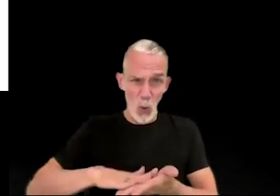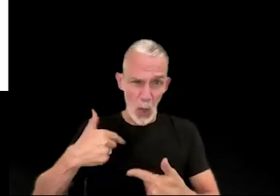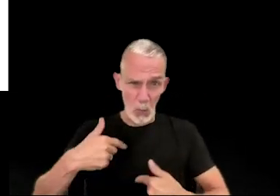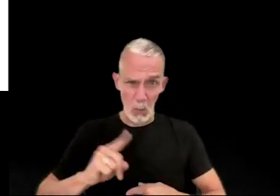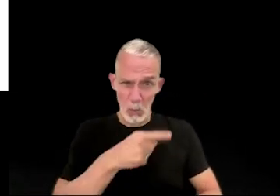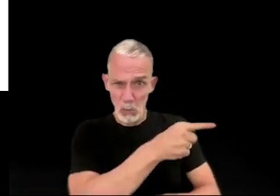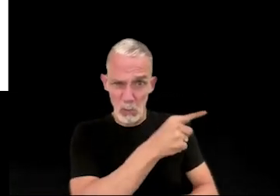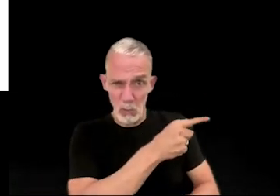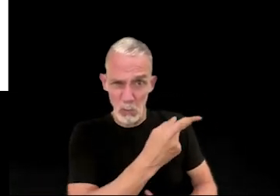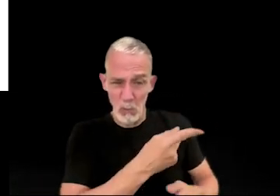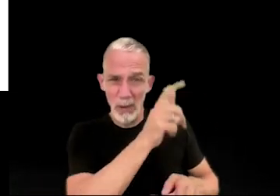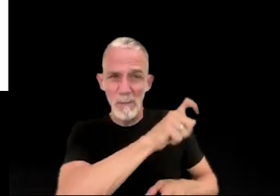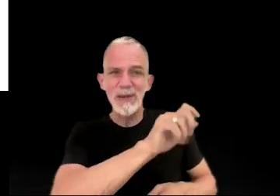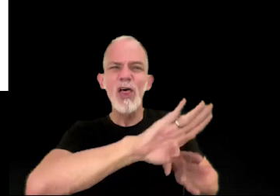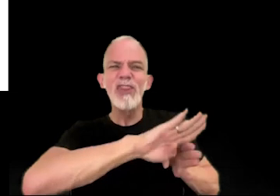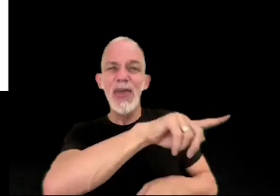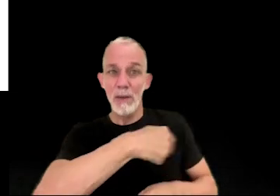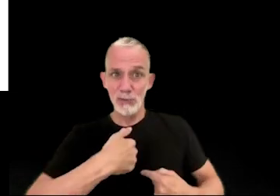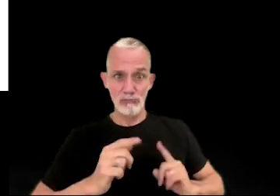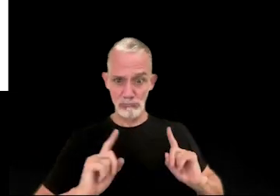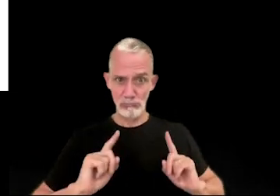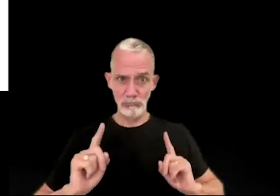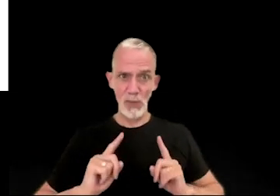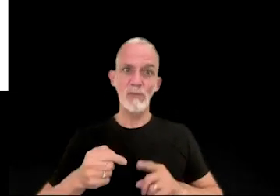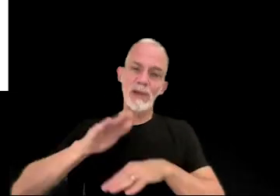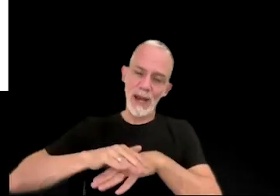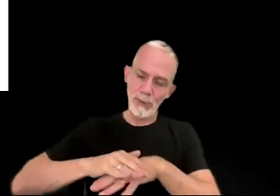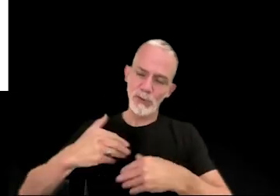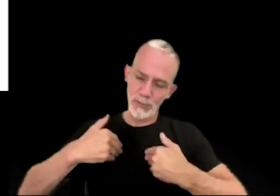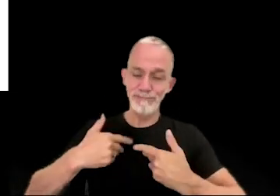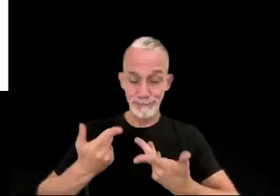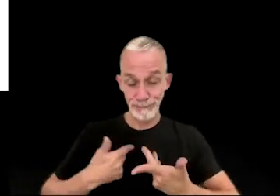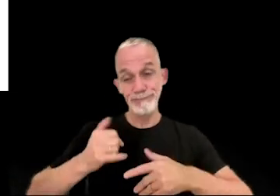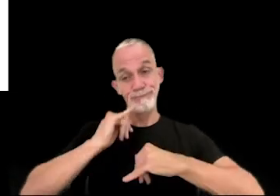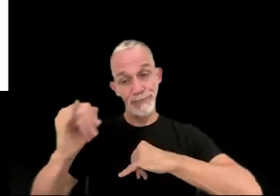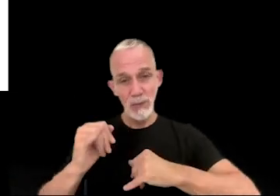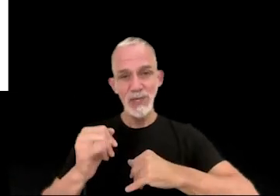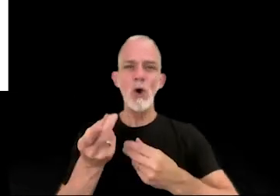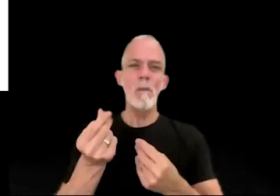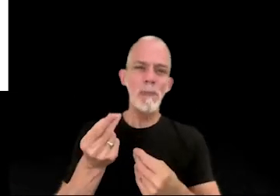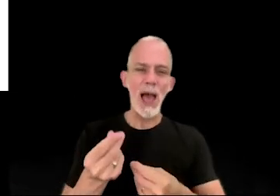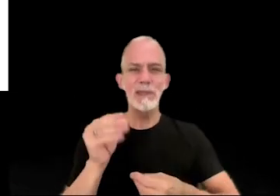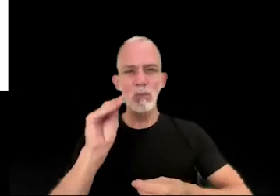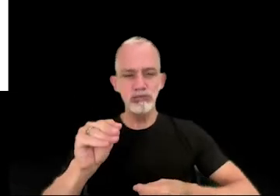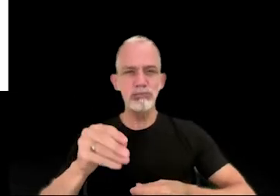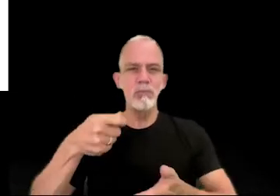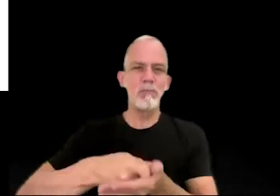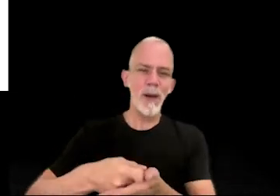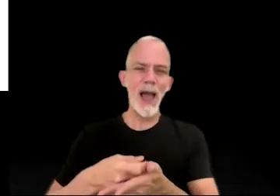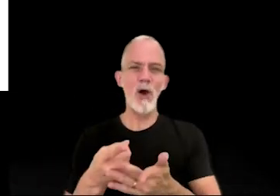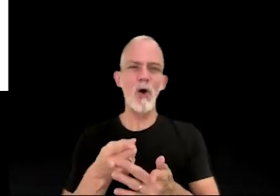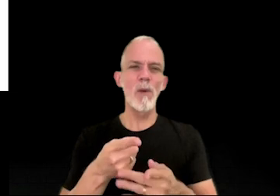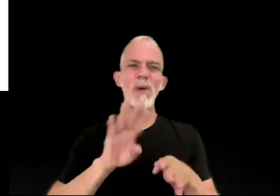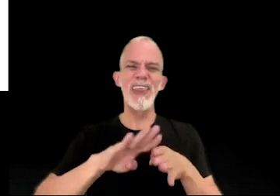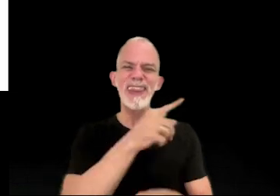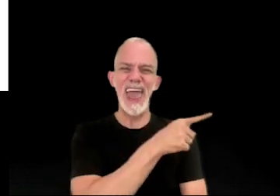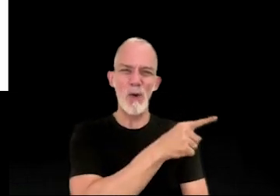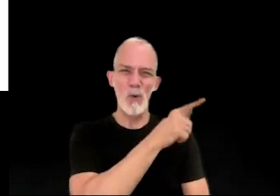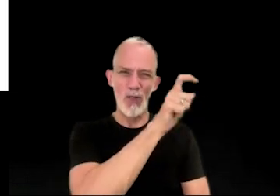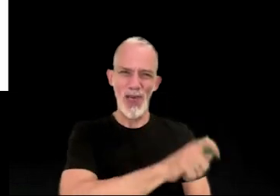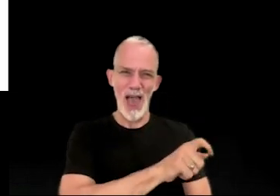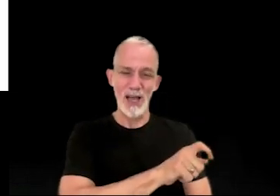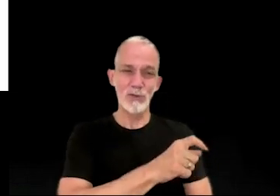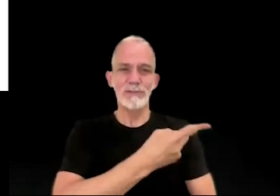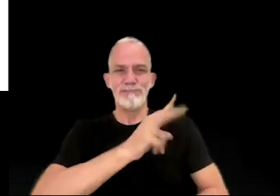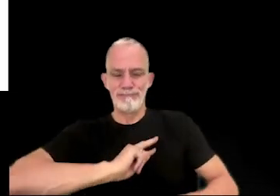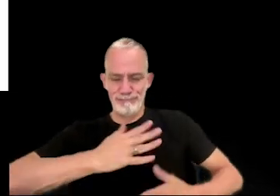el deudor principal, va a tener que indicar el importe que pretende regularizar en carácter del deudor, subsumiéndose en la